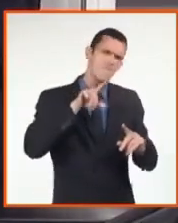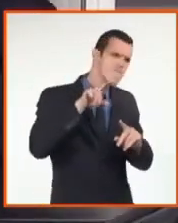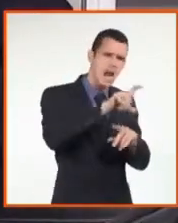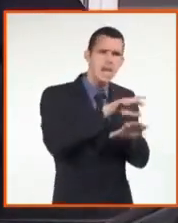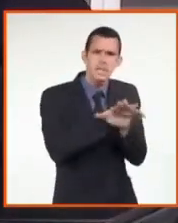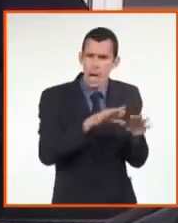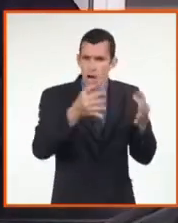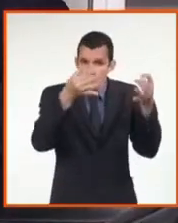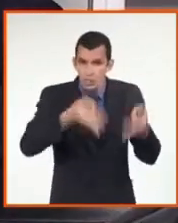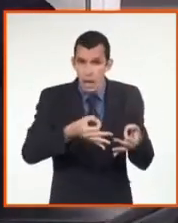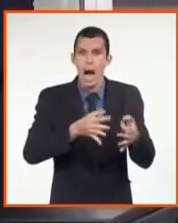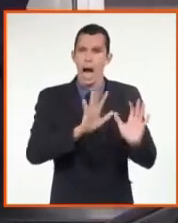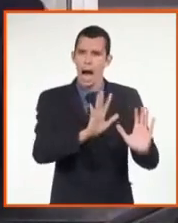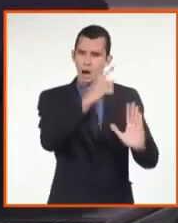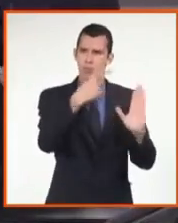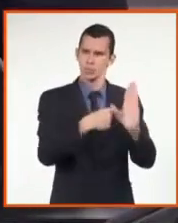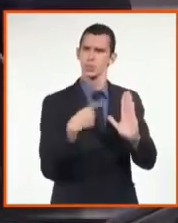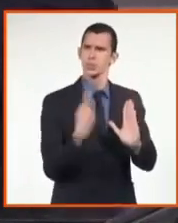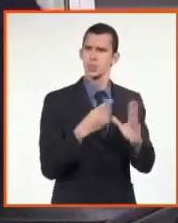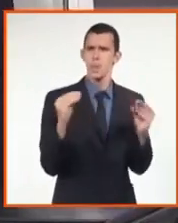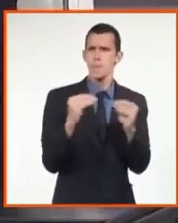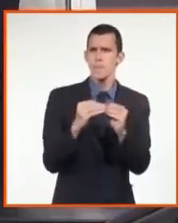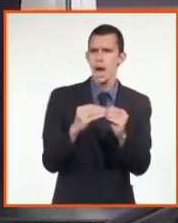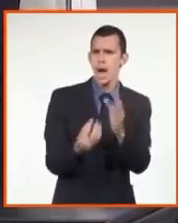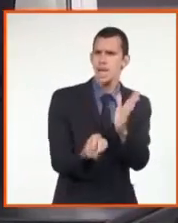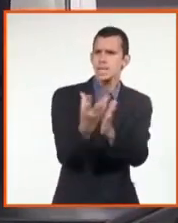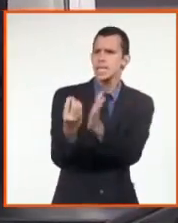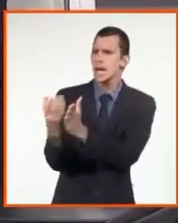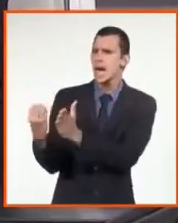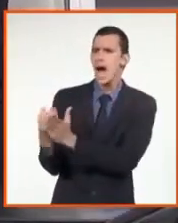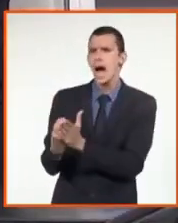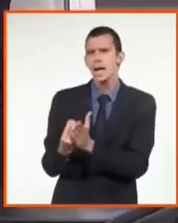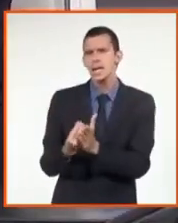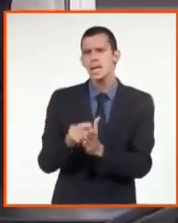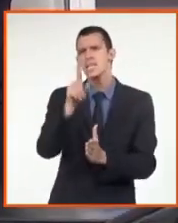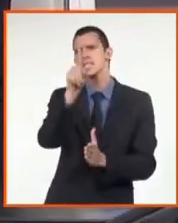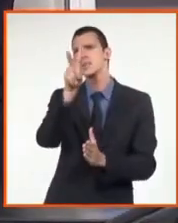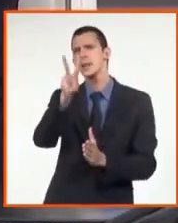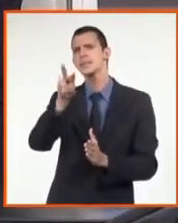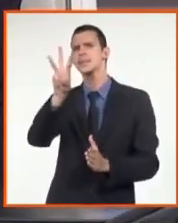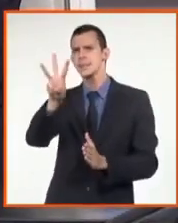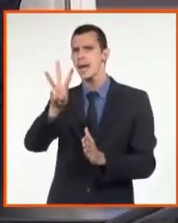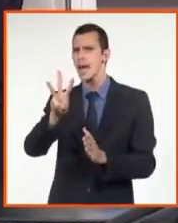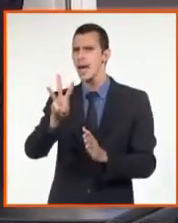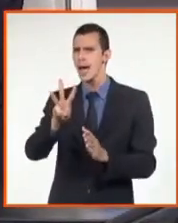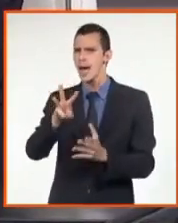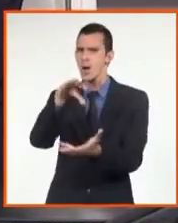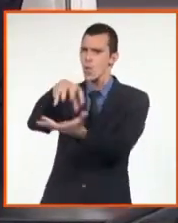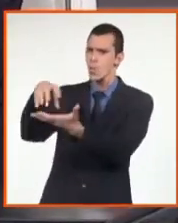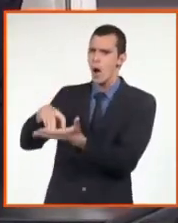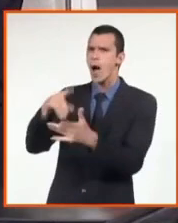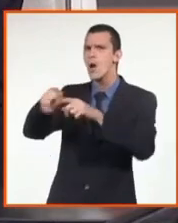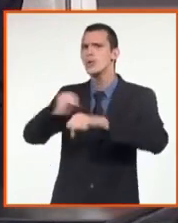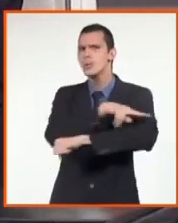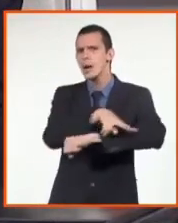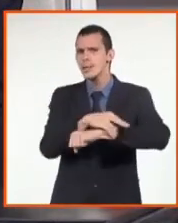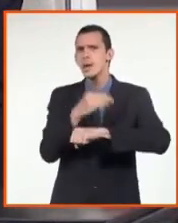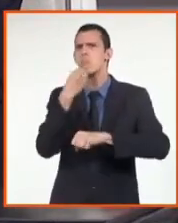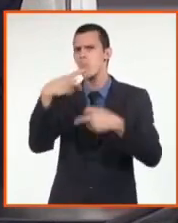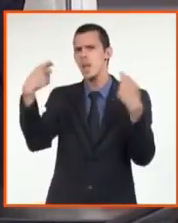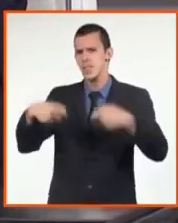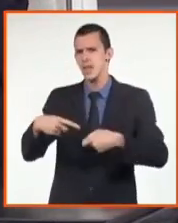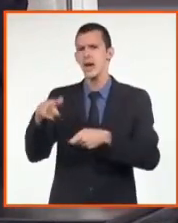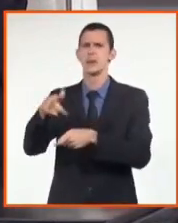circunscripciones electorales que permitanme corregir un poco hay más países involucrados o sea porque ahí ahí Ahí ahí